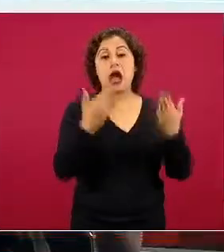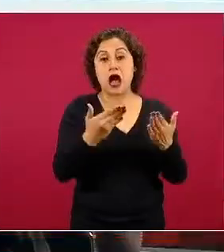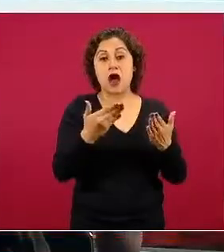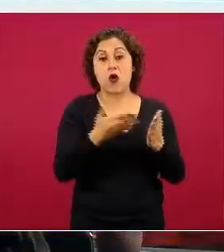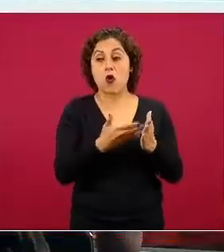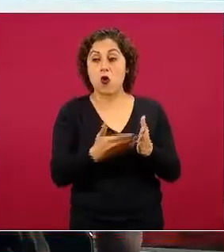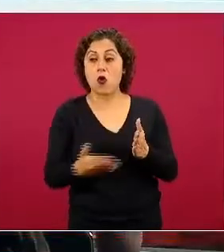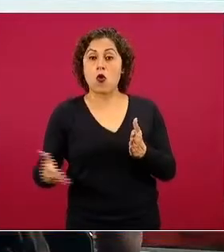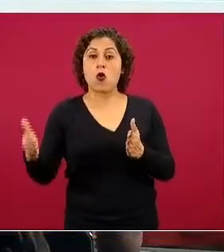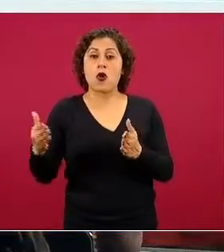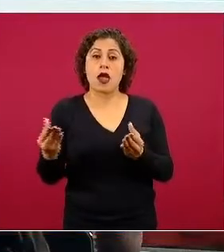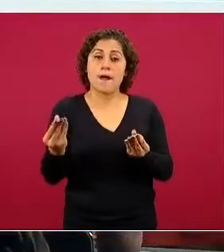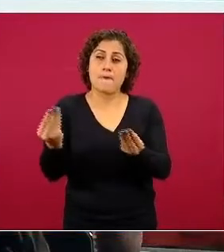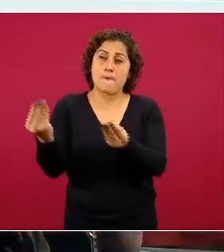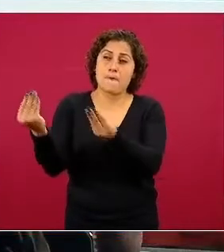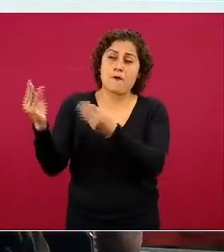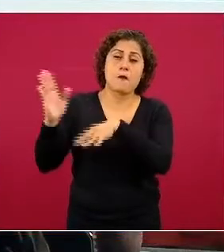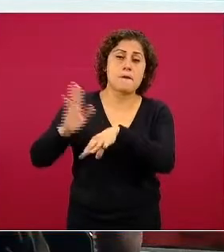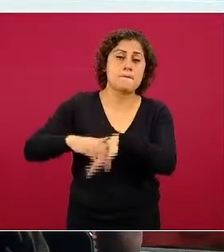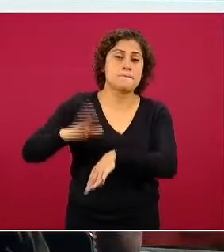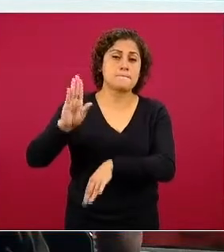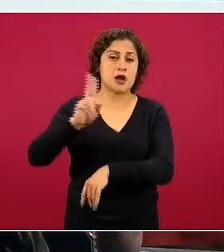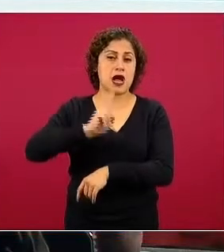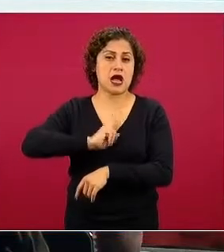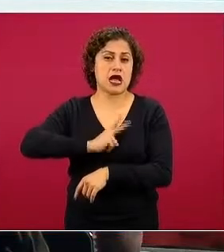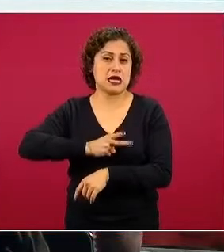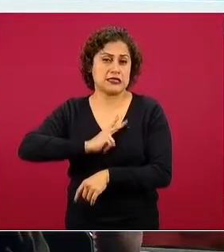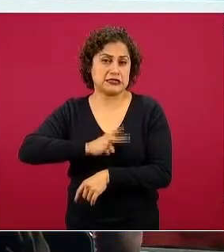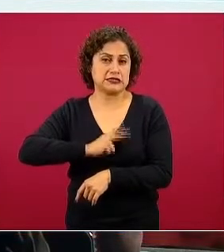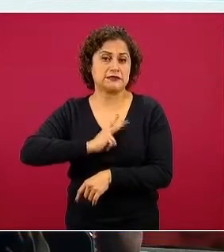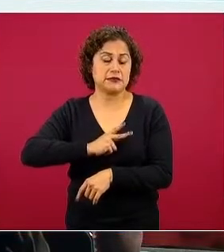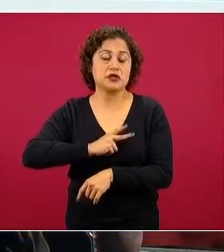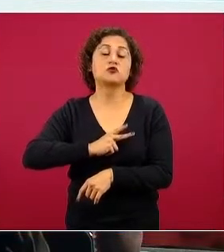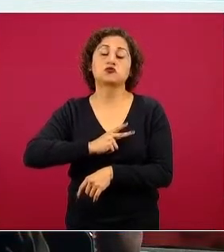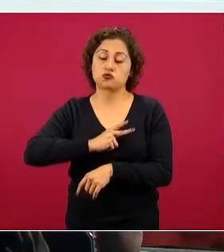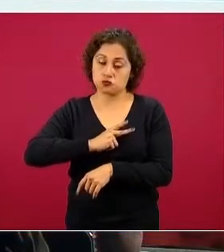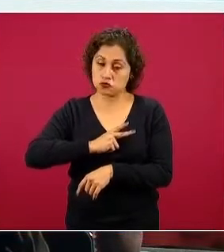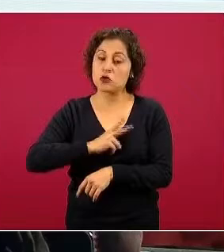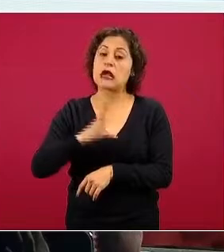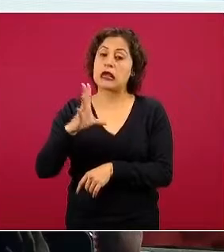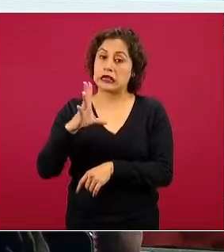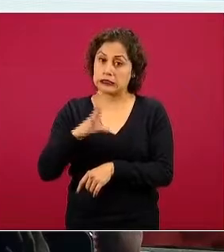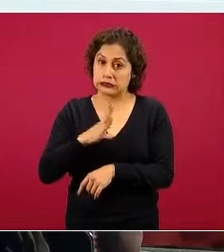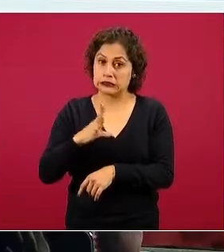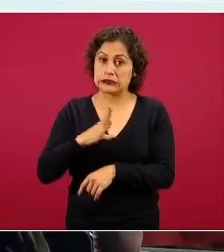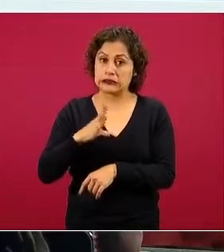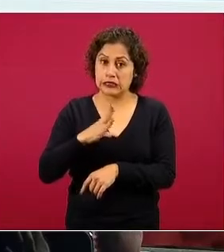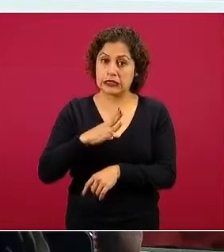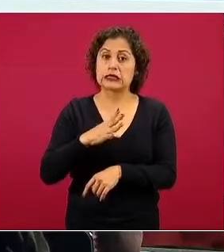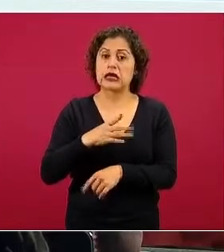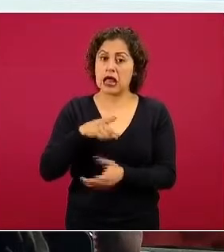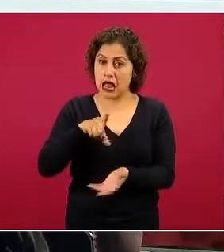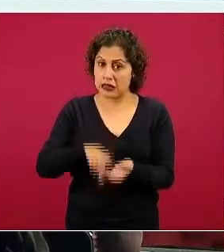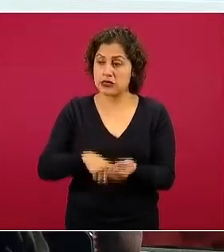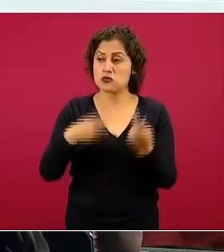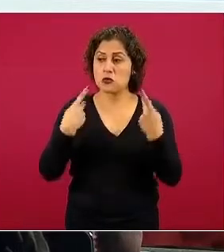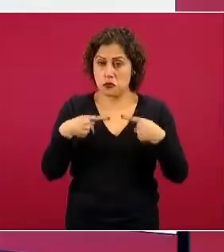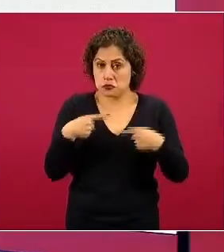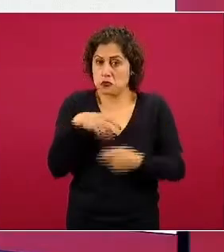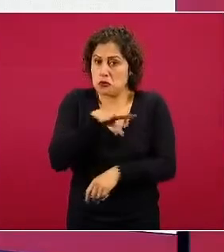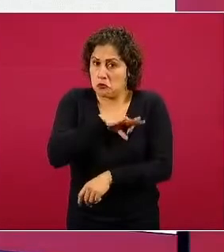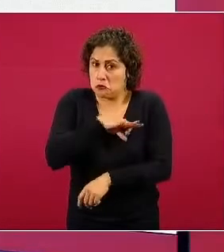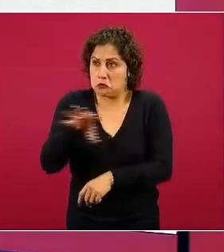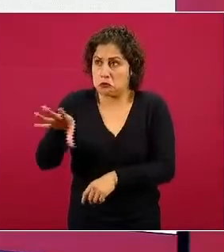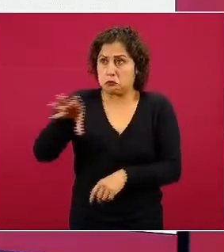de virus respiratorios y bacterias respiratorias de las cuales también muchas personas se pueden enfermar